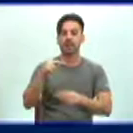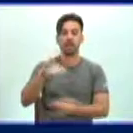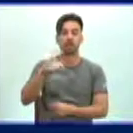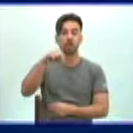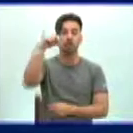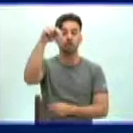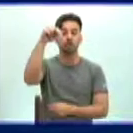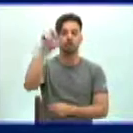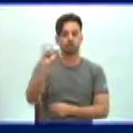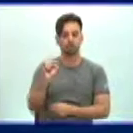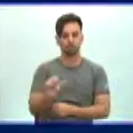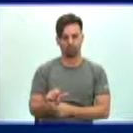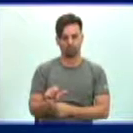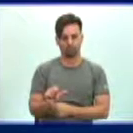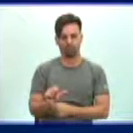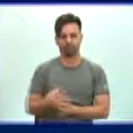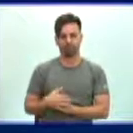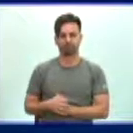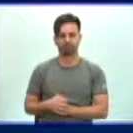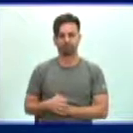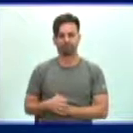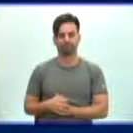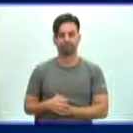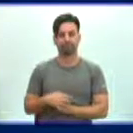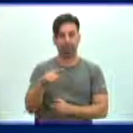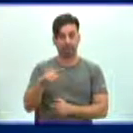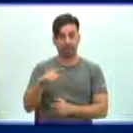sencilla para la que vas a utilizar tu cuaderno de mapas.